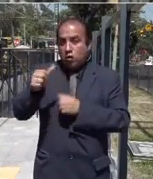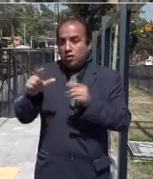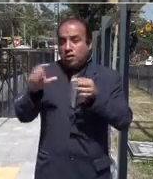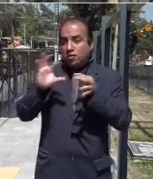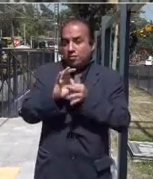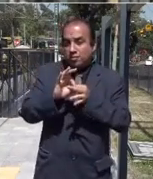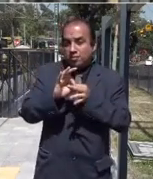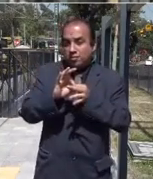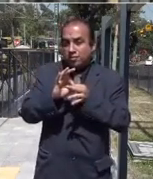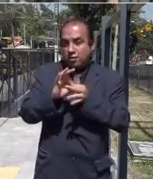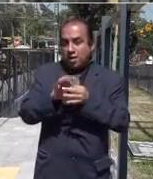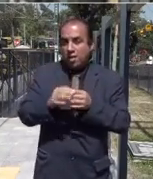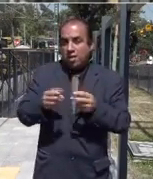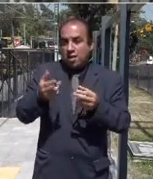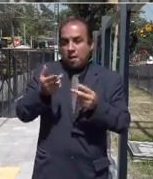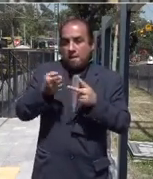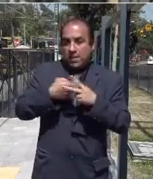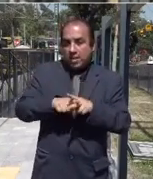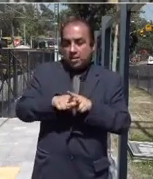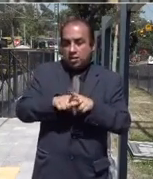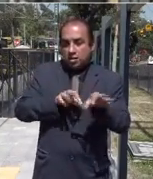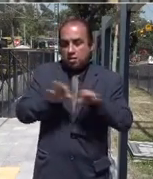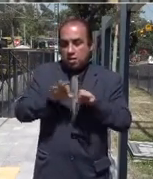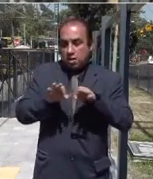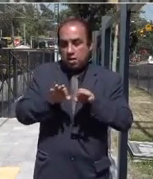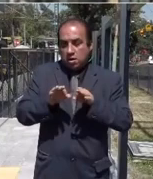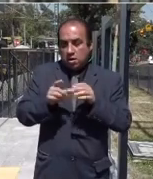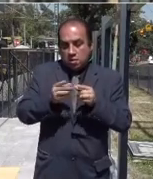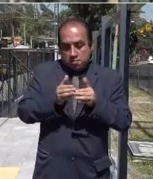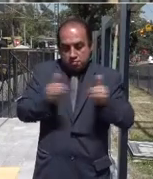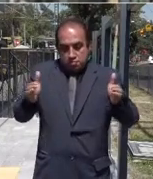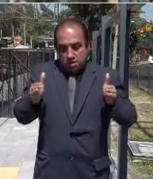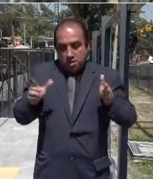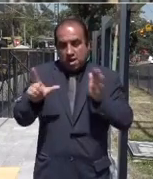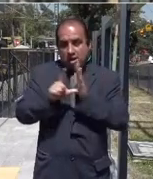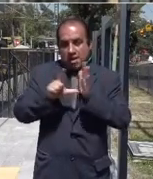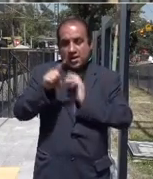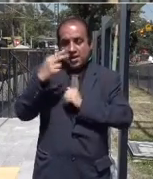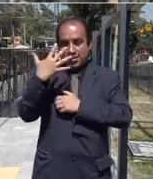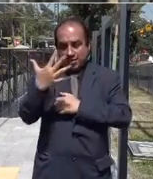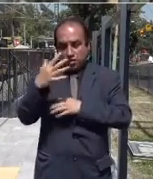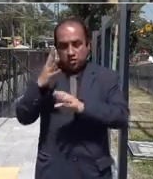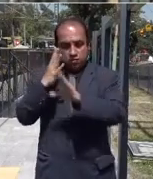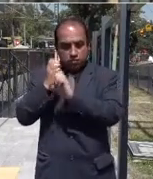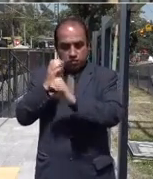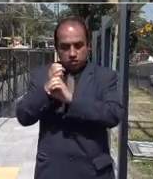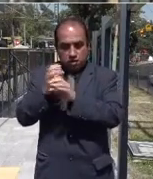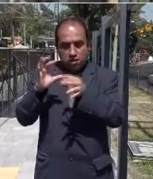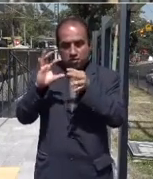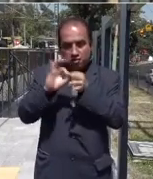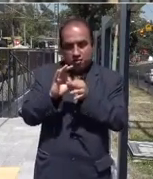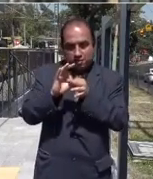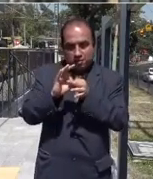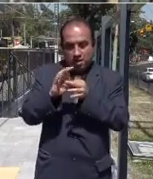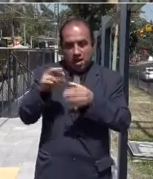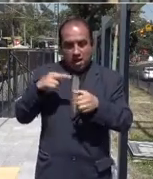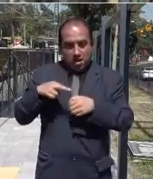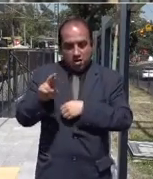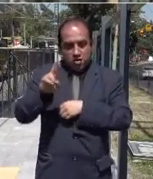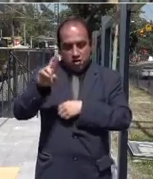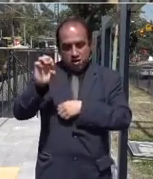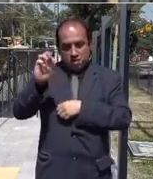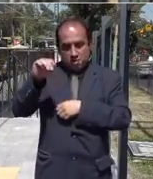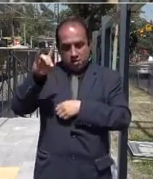entrada en operación de la ampliación de la línea 5 de Metrobús, que conecta desde el Río de los Remedios al norte de la